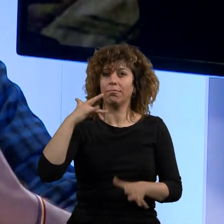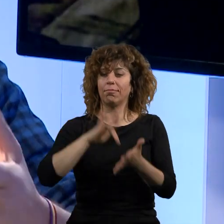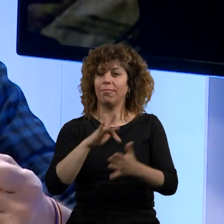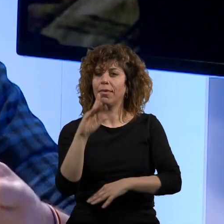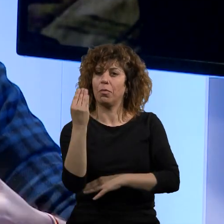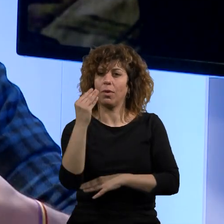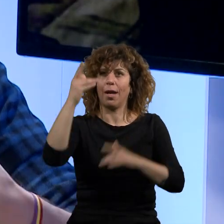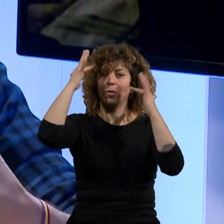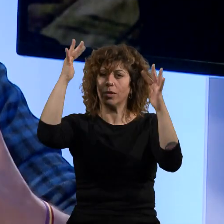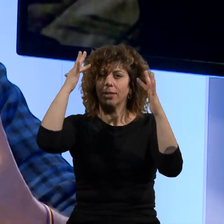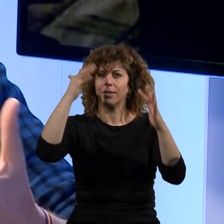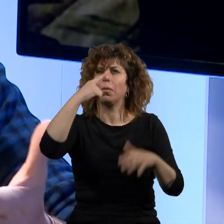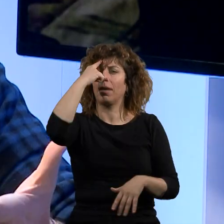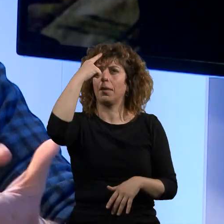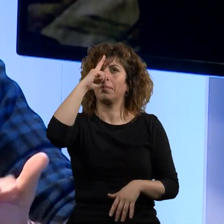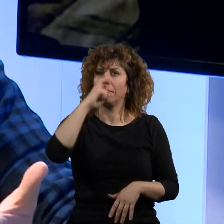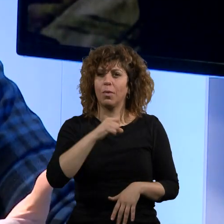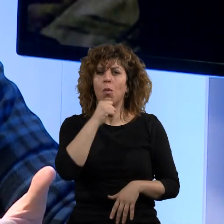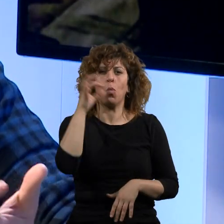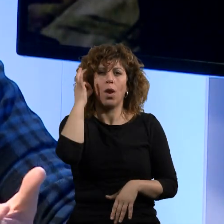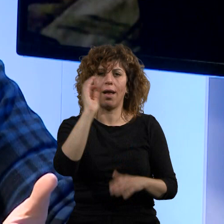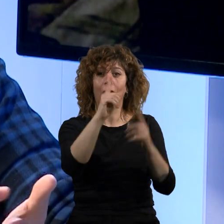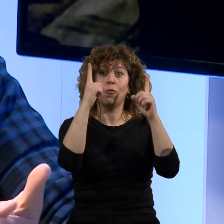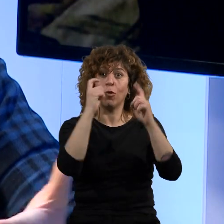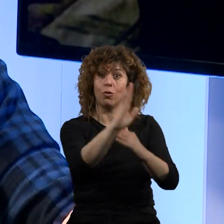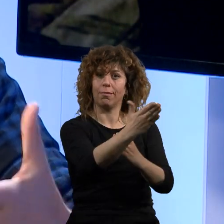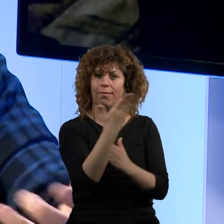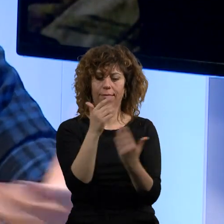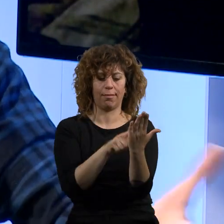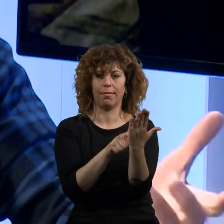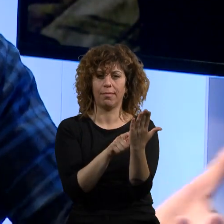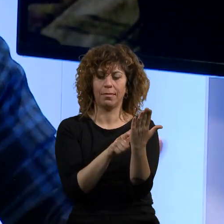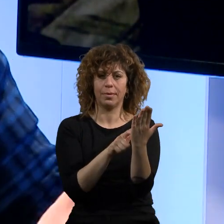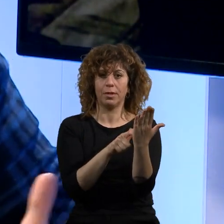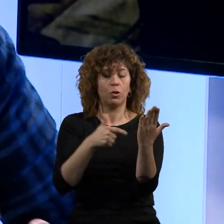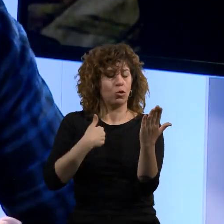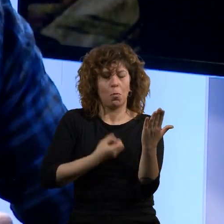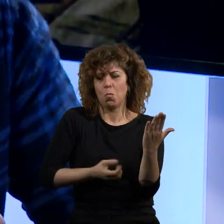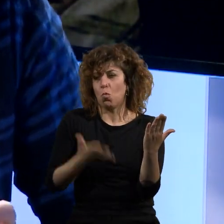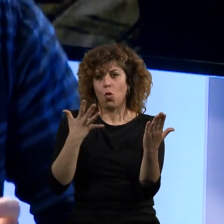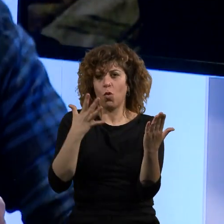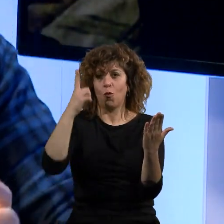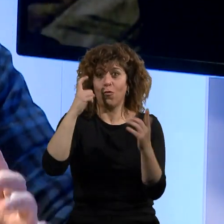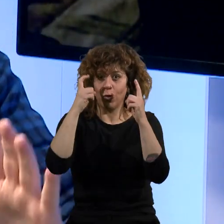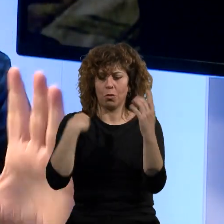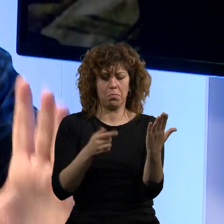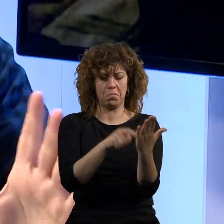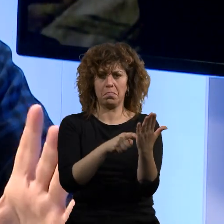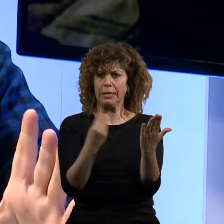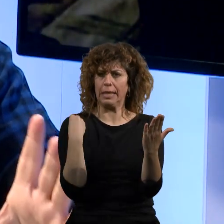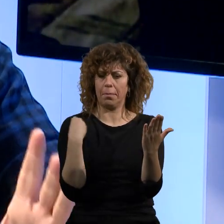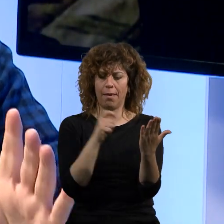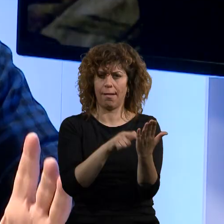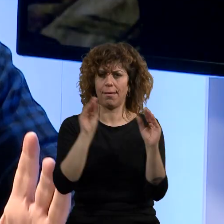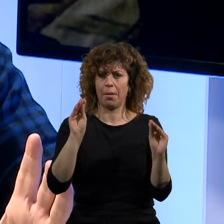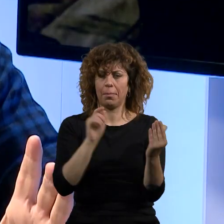a recordar, ¿no? Cómo mi abuela me enseñaba esta fotografía, que una fotografía que a mí me, pues no sé, como apasionada de la imagen, ¿no? Que he sido siempre, me llamaba mucho la atención,